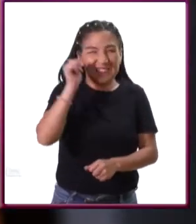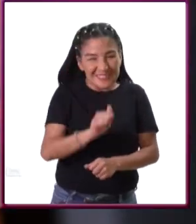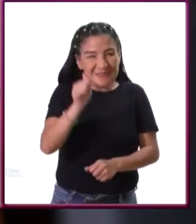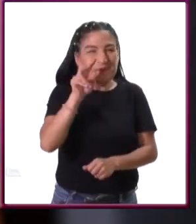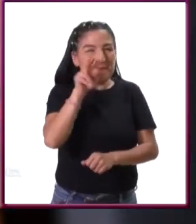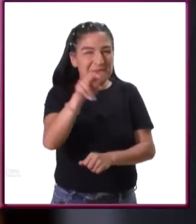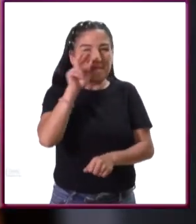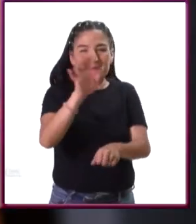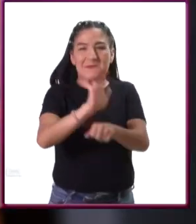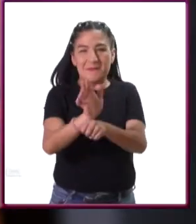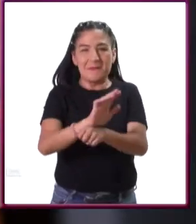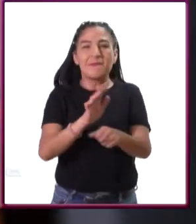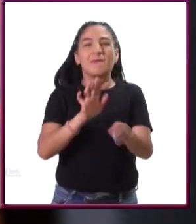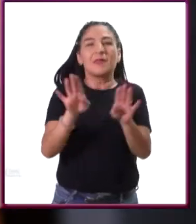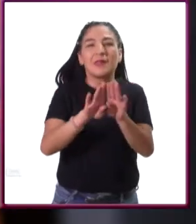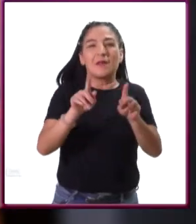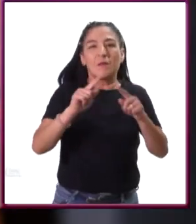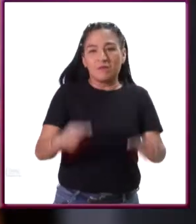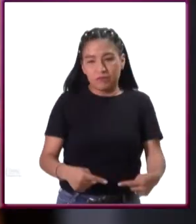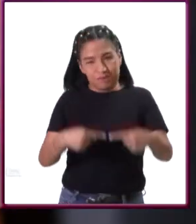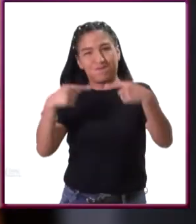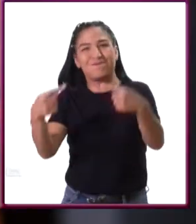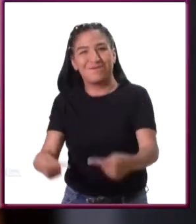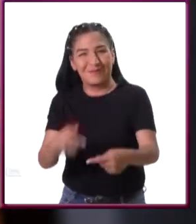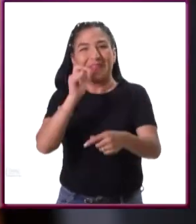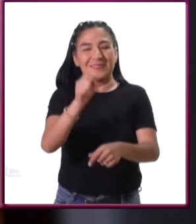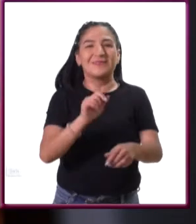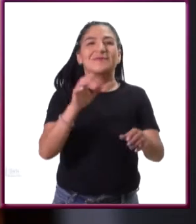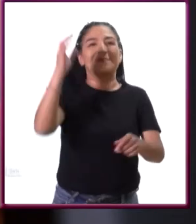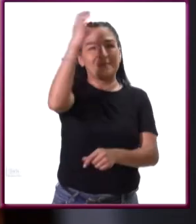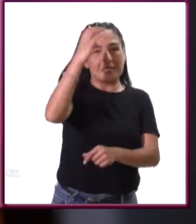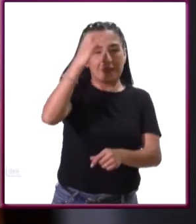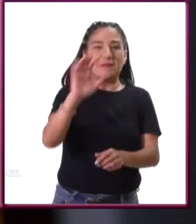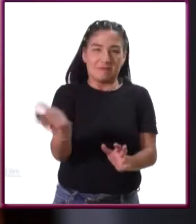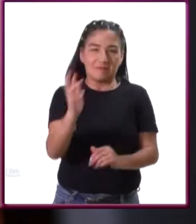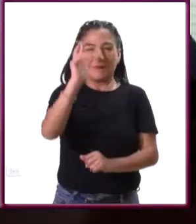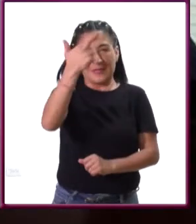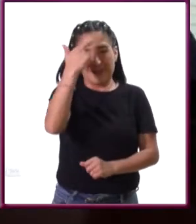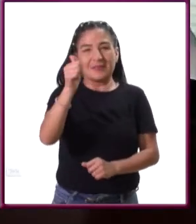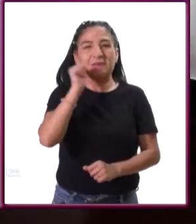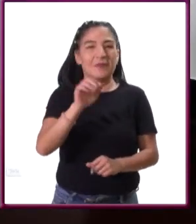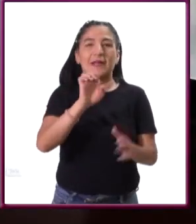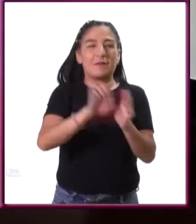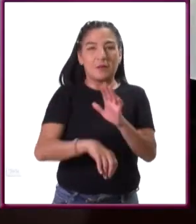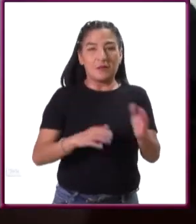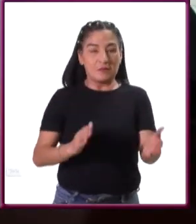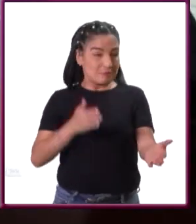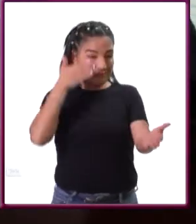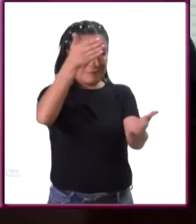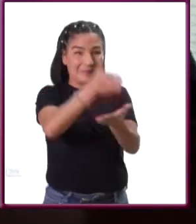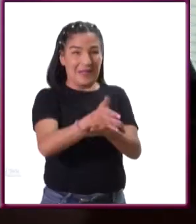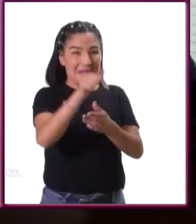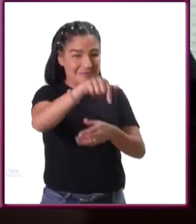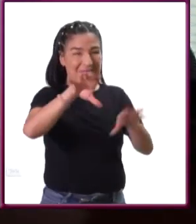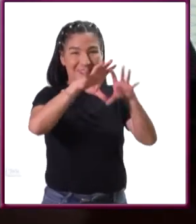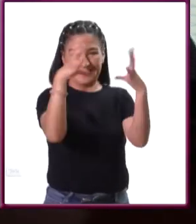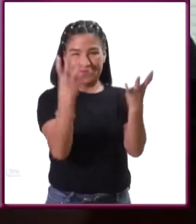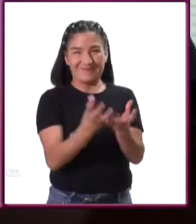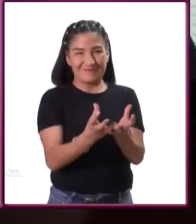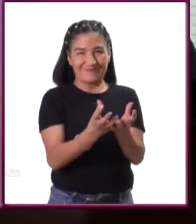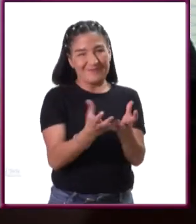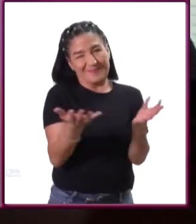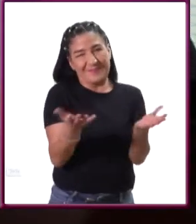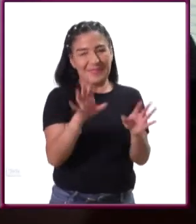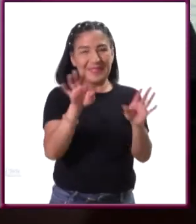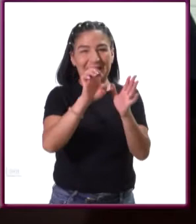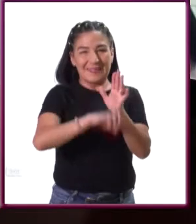se brincan los protocolos que debe tener la ciencia, ¿no? Recordemos, por ejemplo, si llegamos a un planeta en el espacio exterior